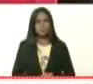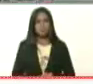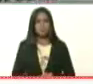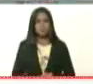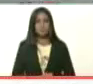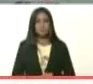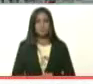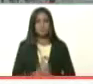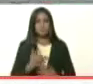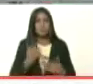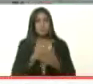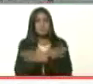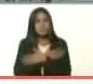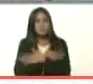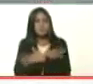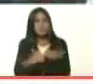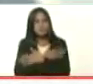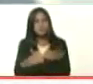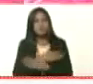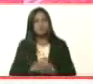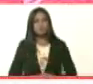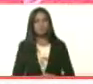Te felicito.